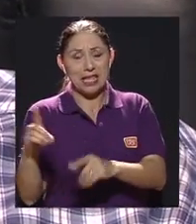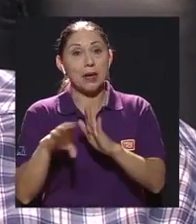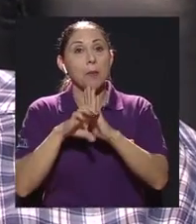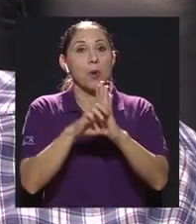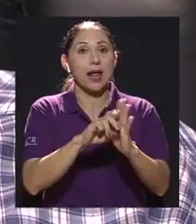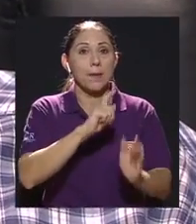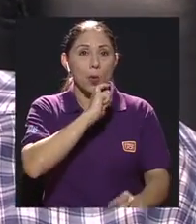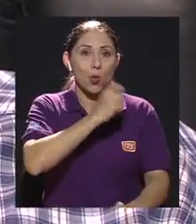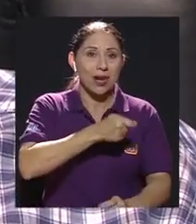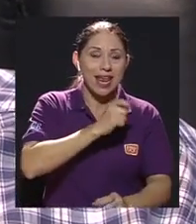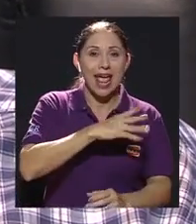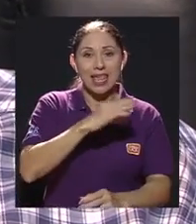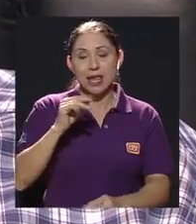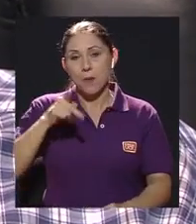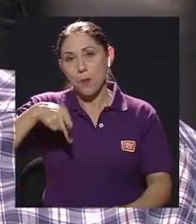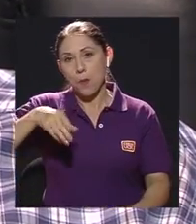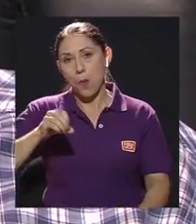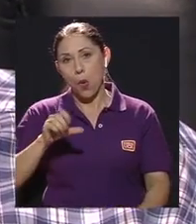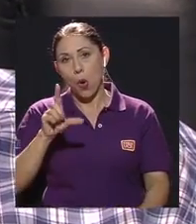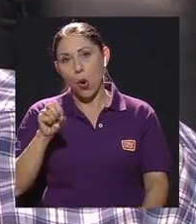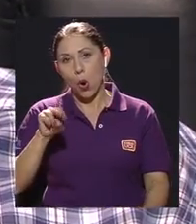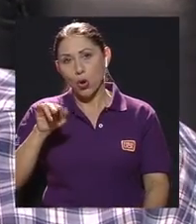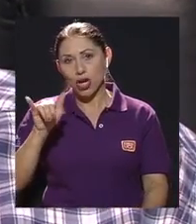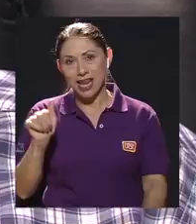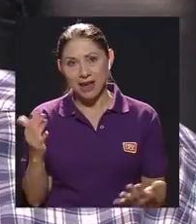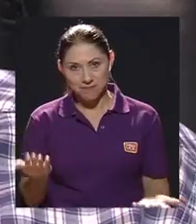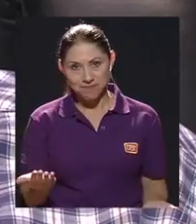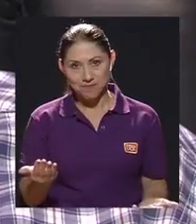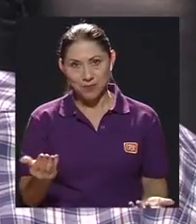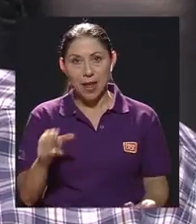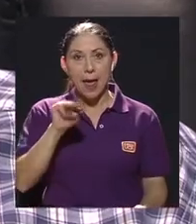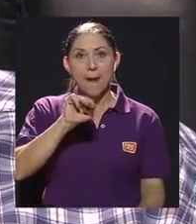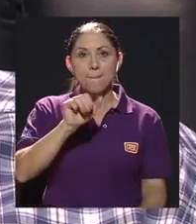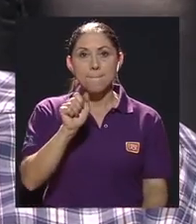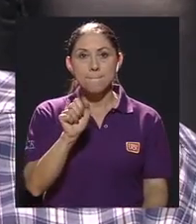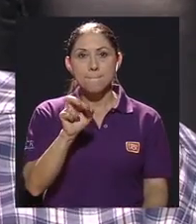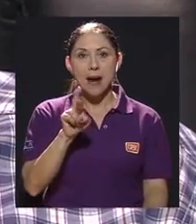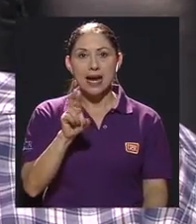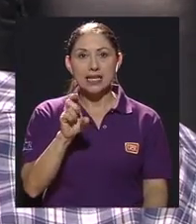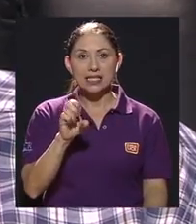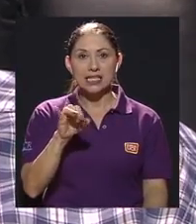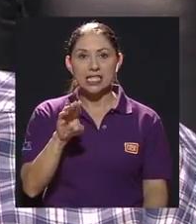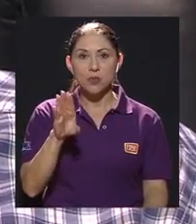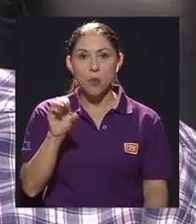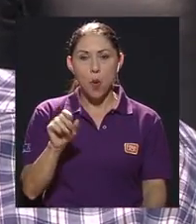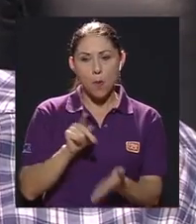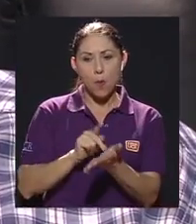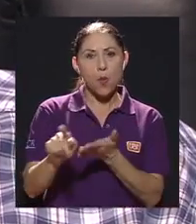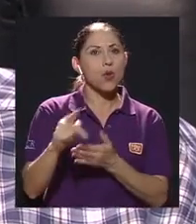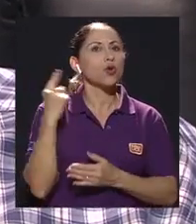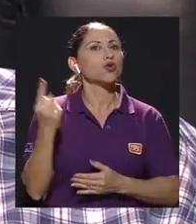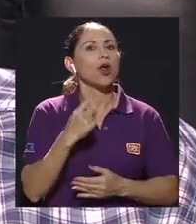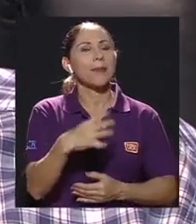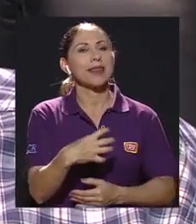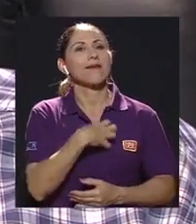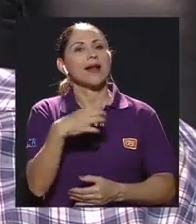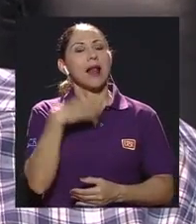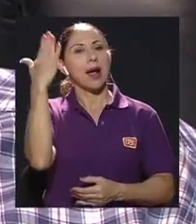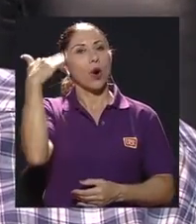Hungría y Polonia. De marxismo puro solo se reclama Corea del Norte